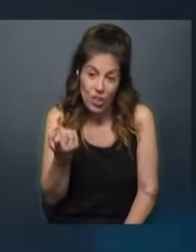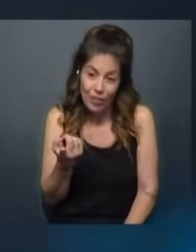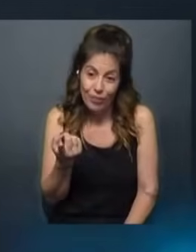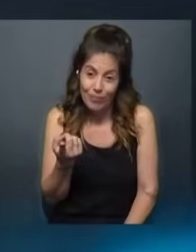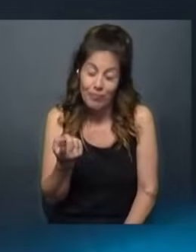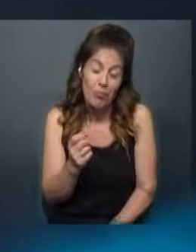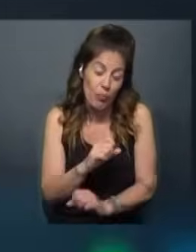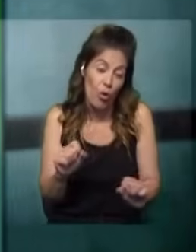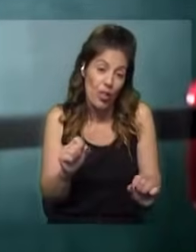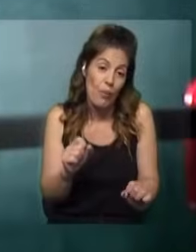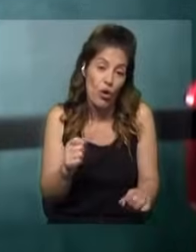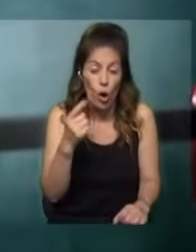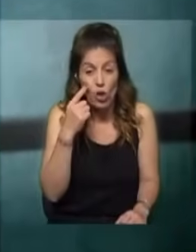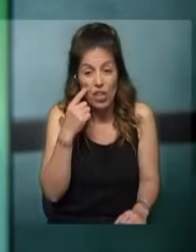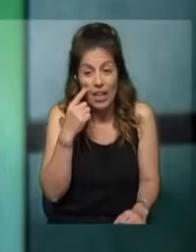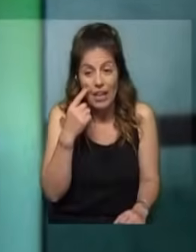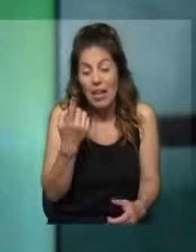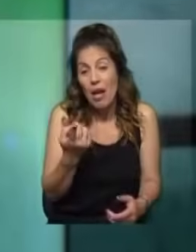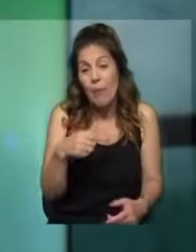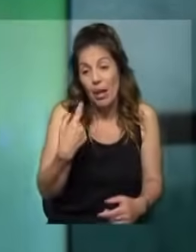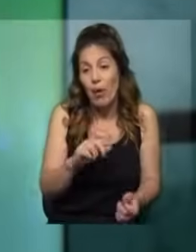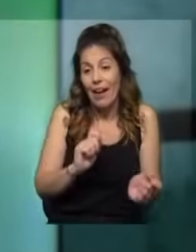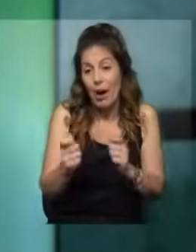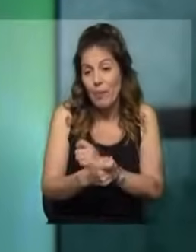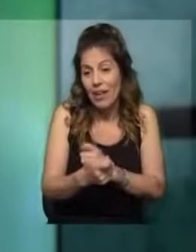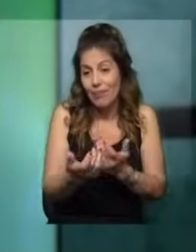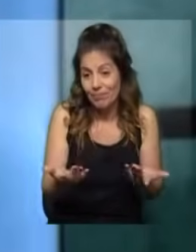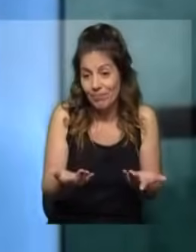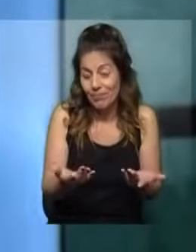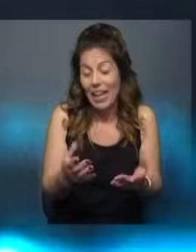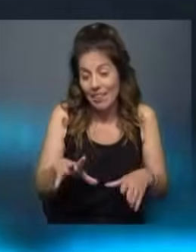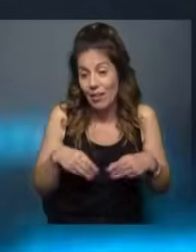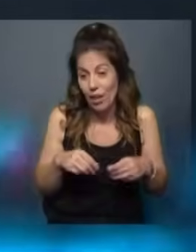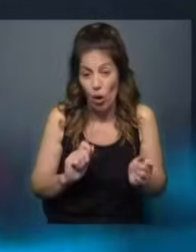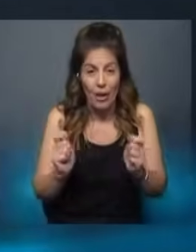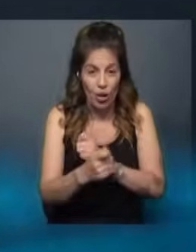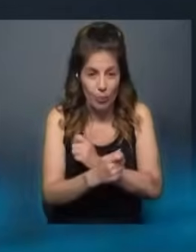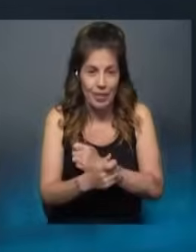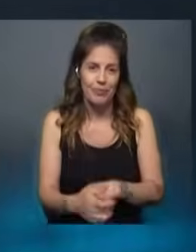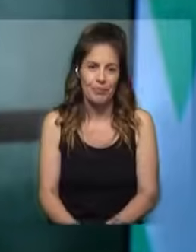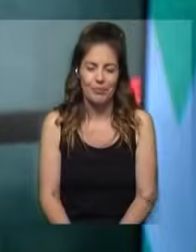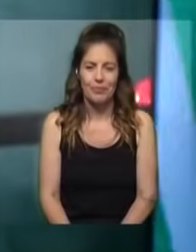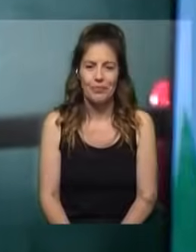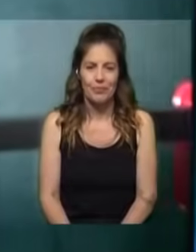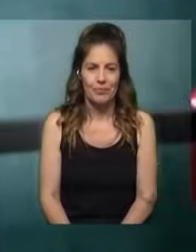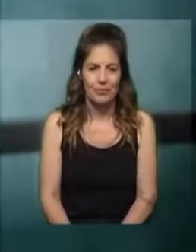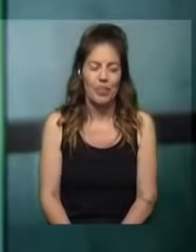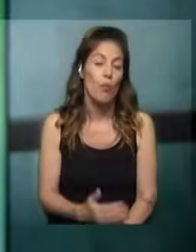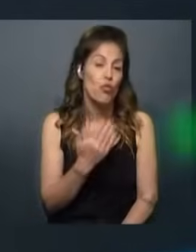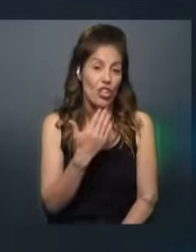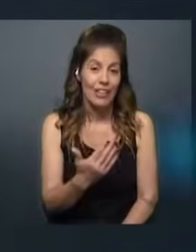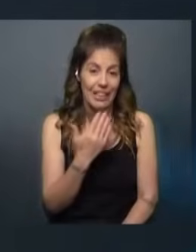cosas primera forma de cambiar es este es asumir no se puede cambiar lo que no se puede medir Exacto bien bueno Muchas